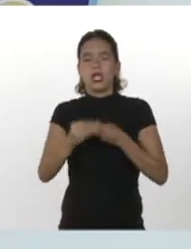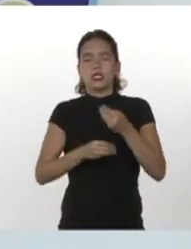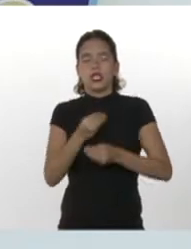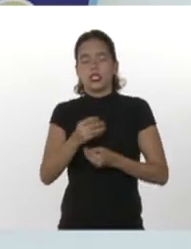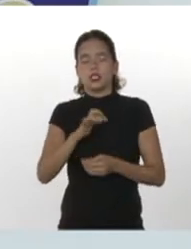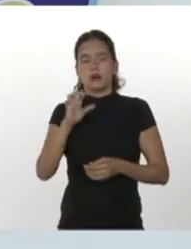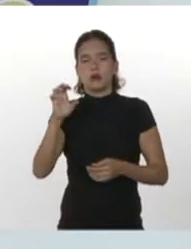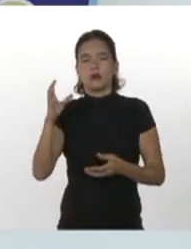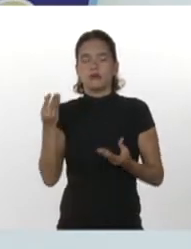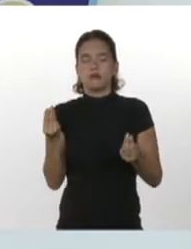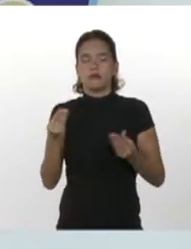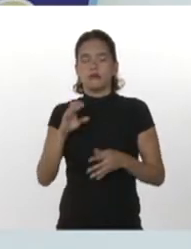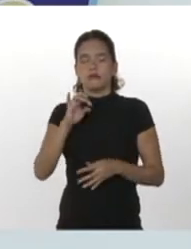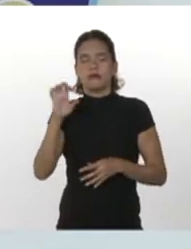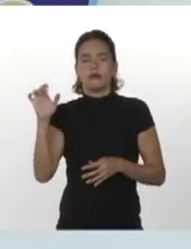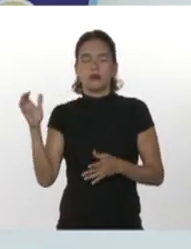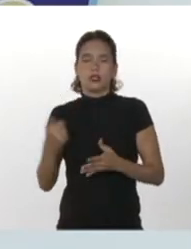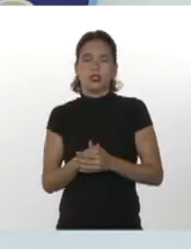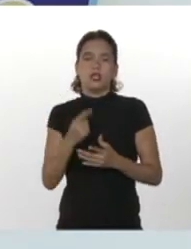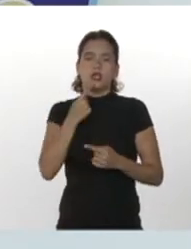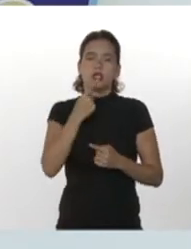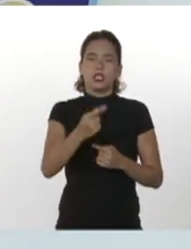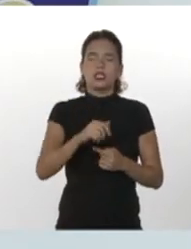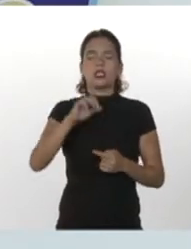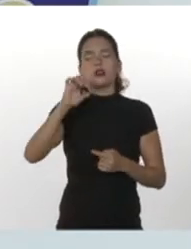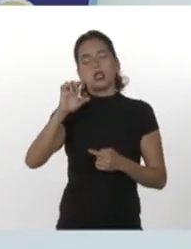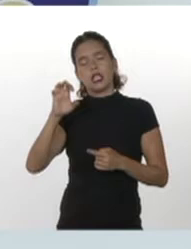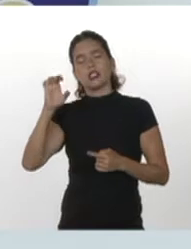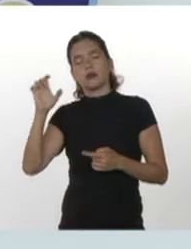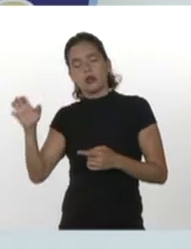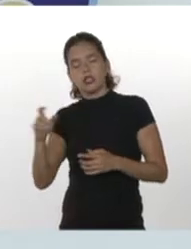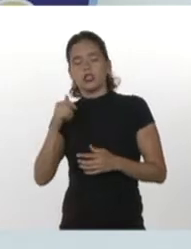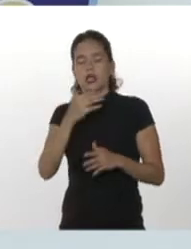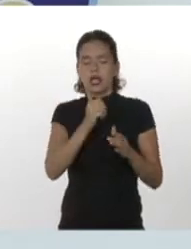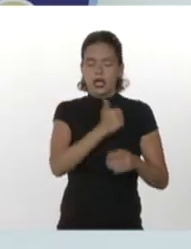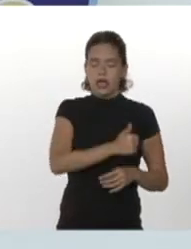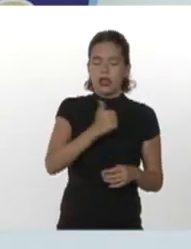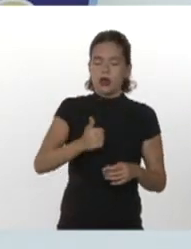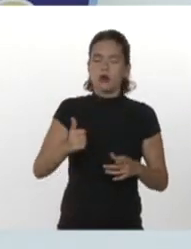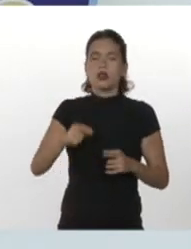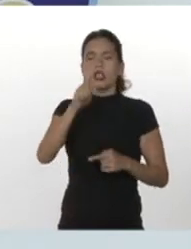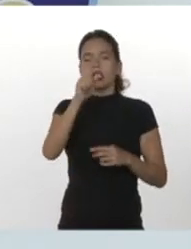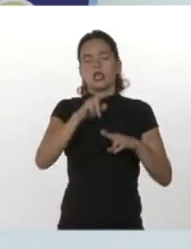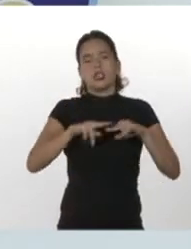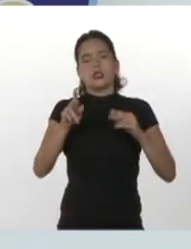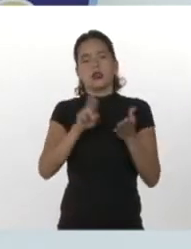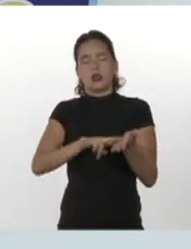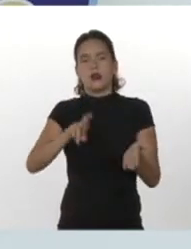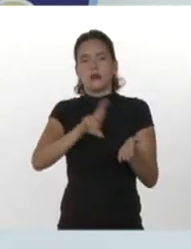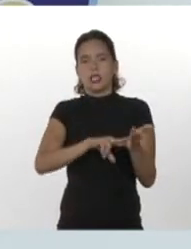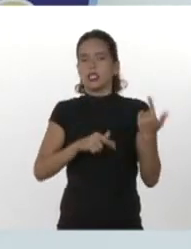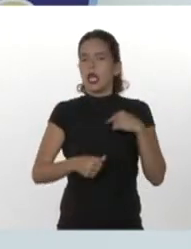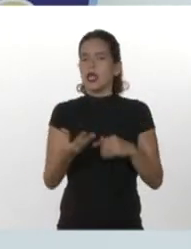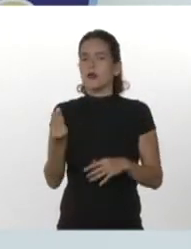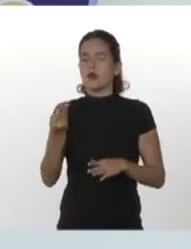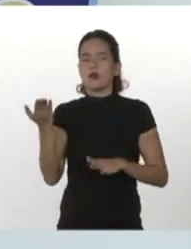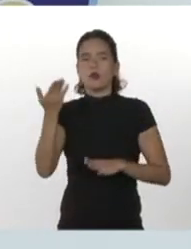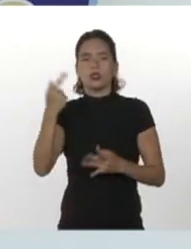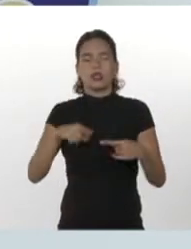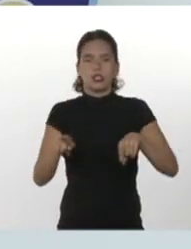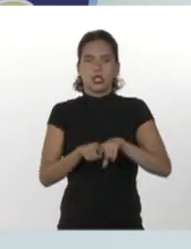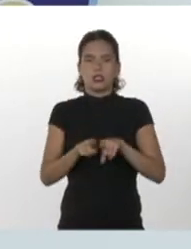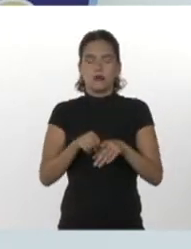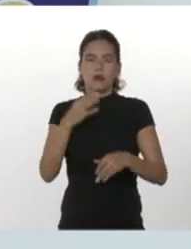por tantas letras. Ir mencionando letra por letra y que él vaya repitiendo. Es bien importante que